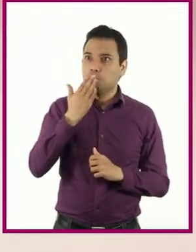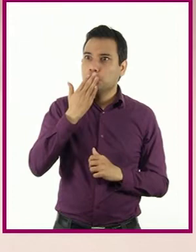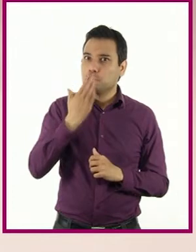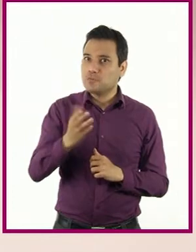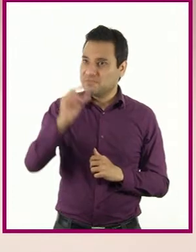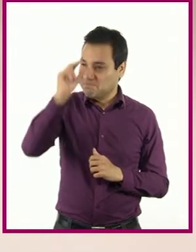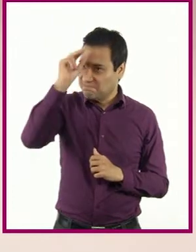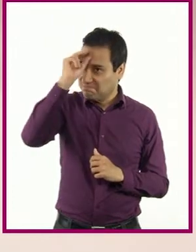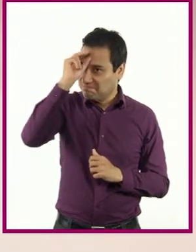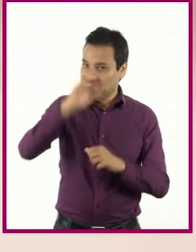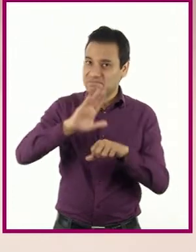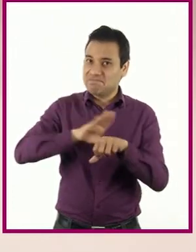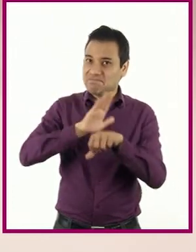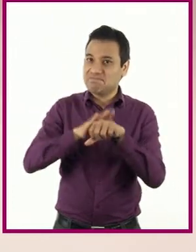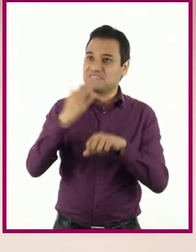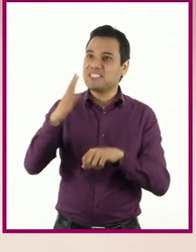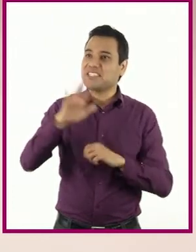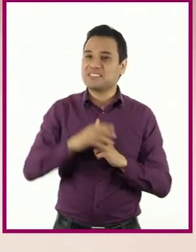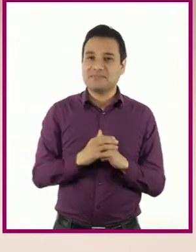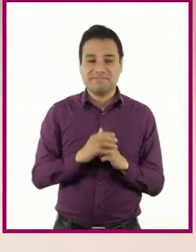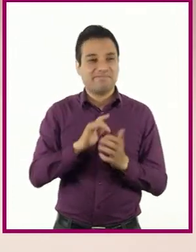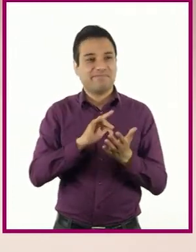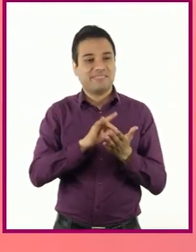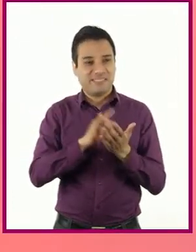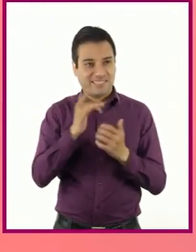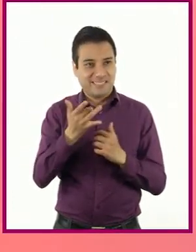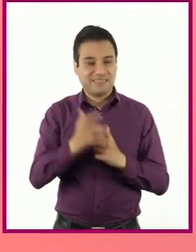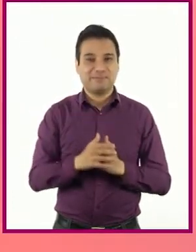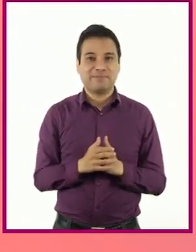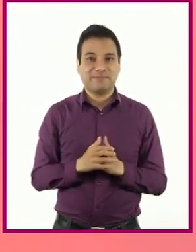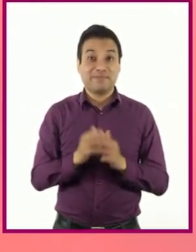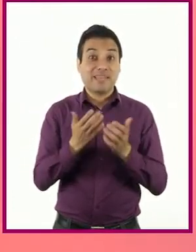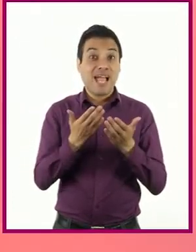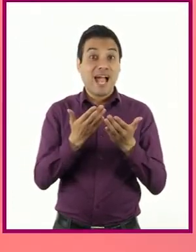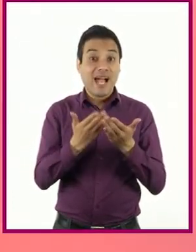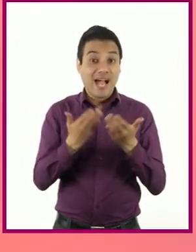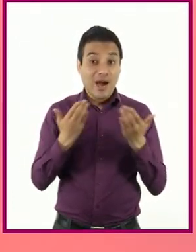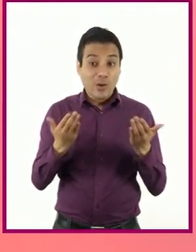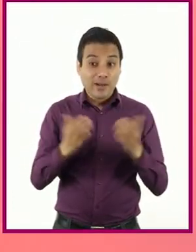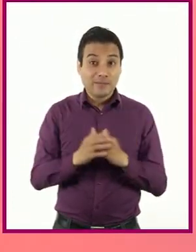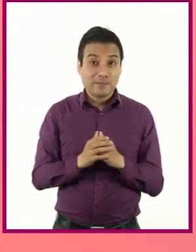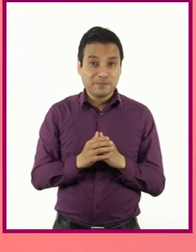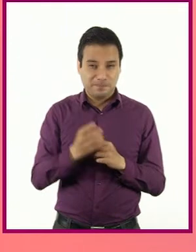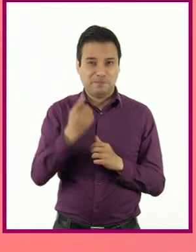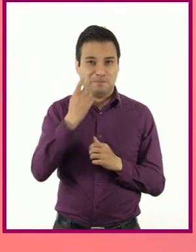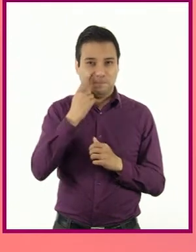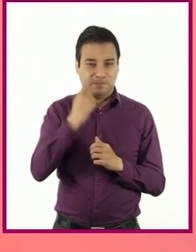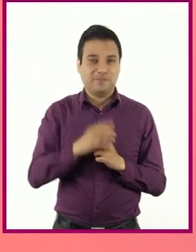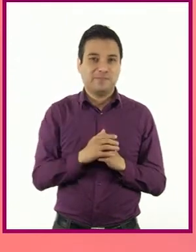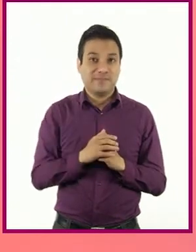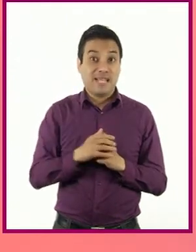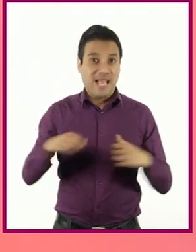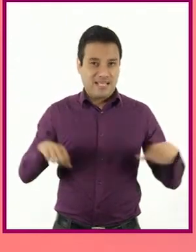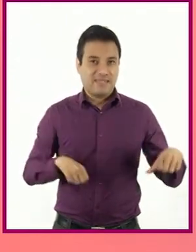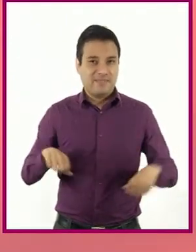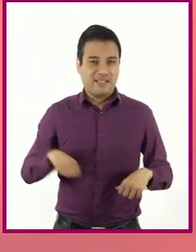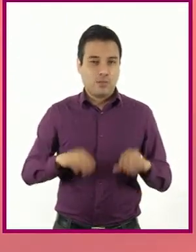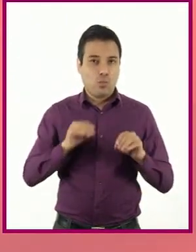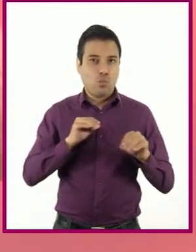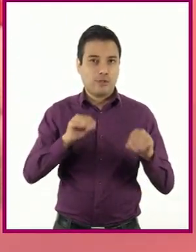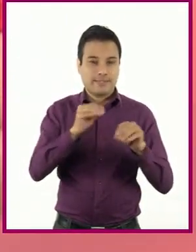10. Gracias, maestra. Ahora te invito a recordar nuestro reto motriz y